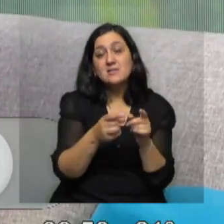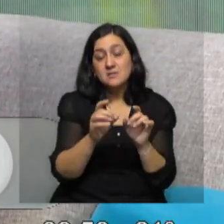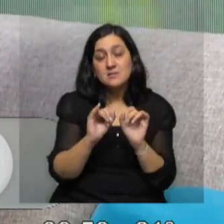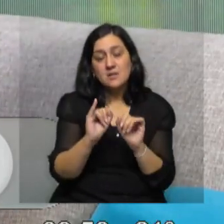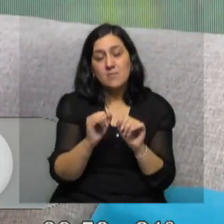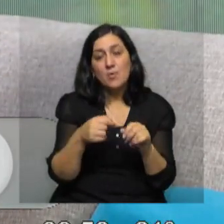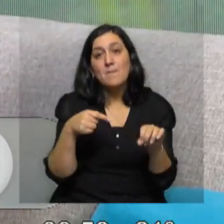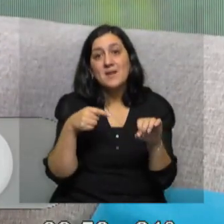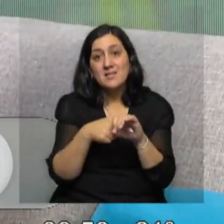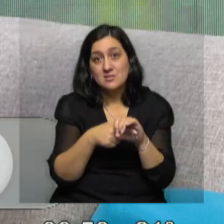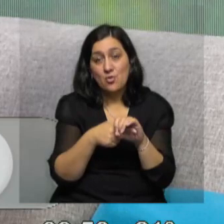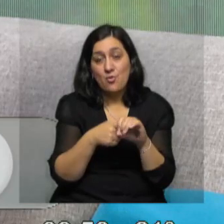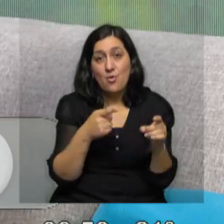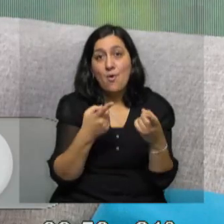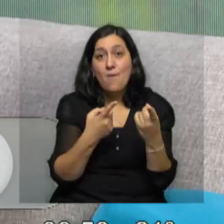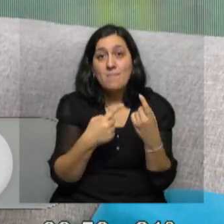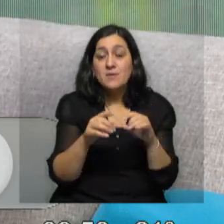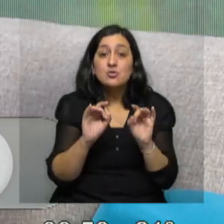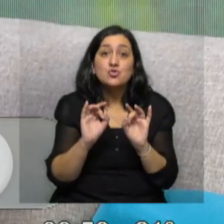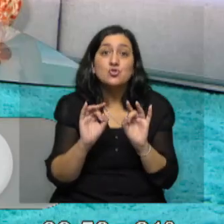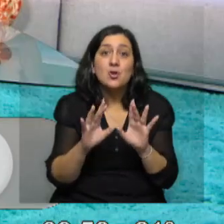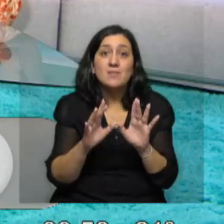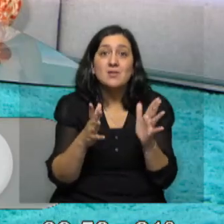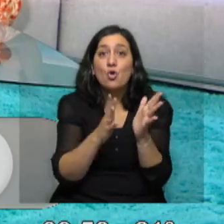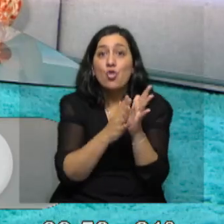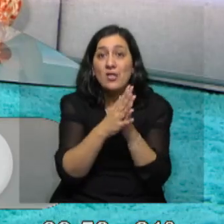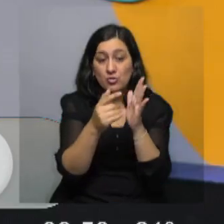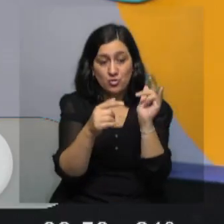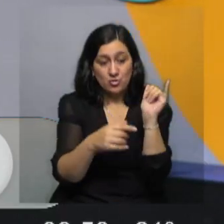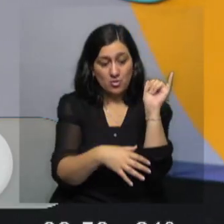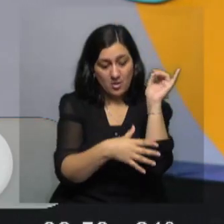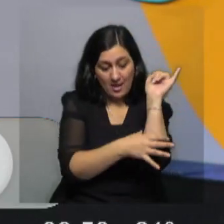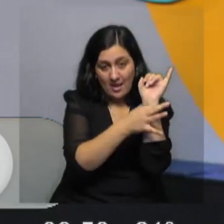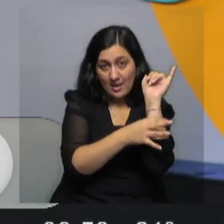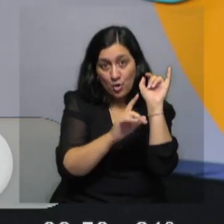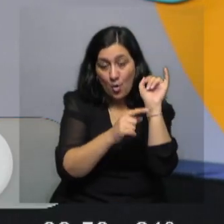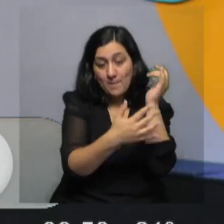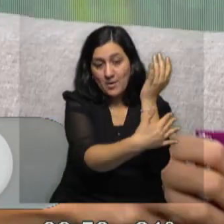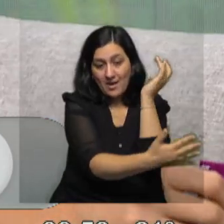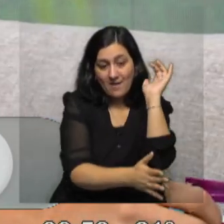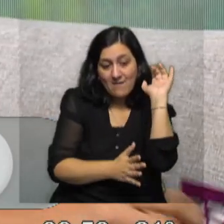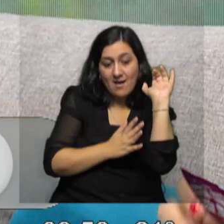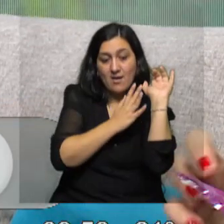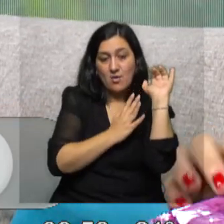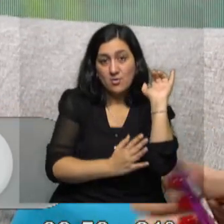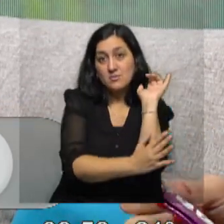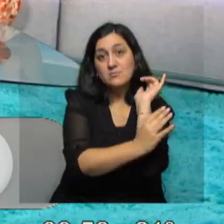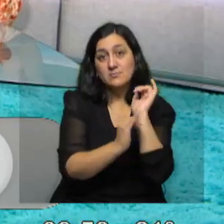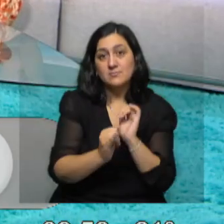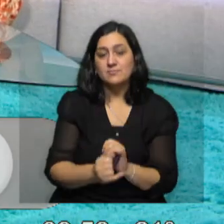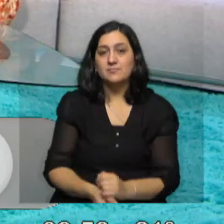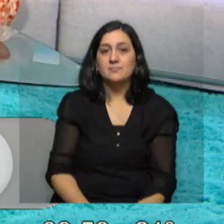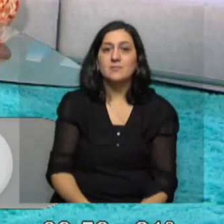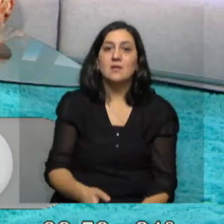simple contacto nos contagiamos. ¿Sí? Bien. Abrime uno de estos. ¿Qué tenemos que hacer? No, ustedes no abren. ¿Para abrirlo? Todavía,